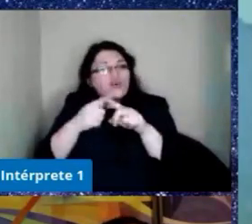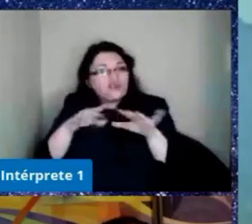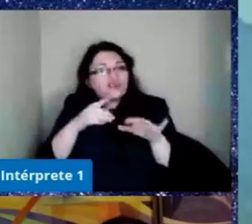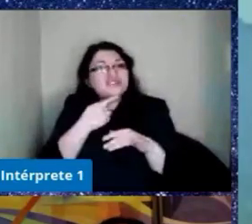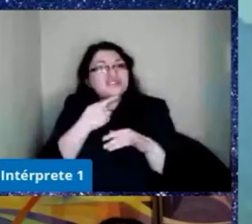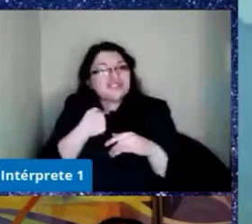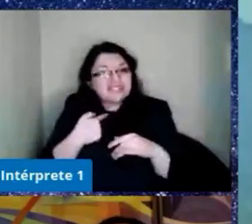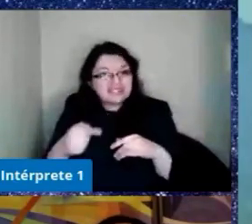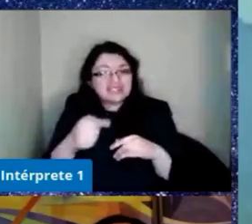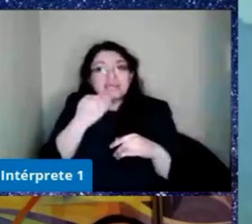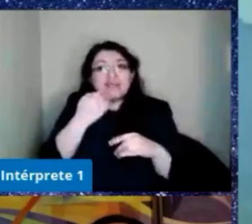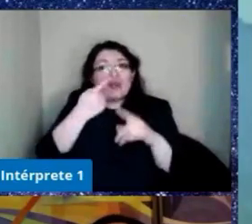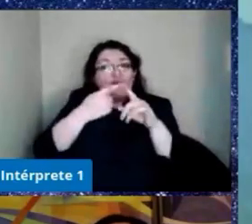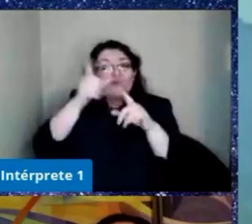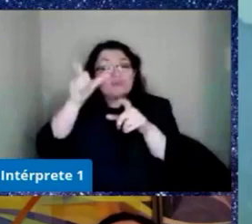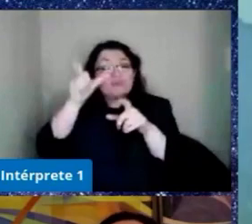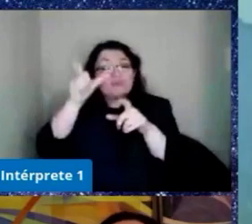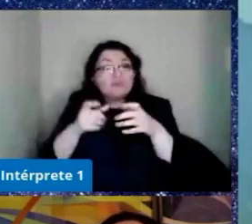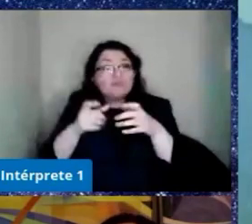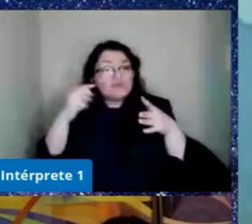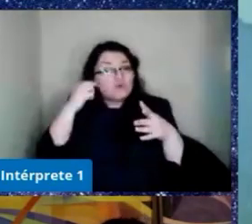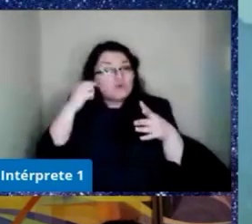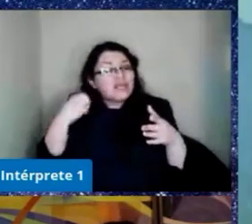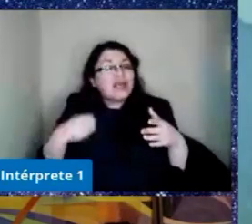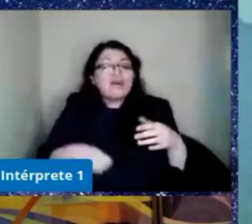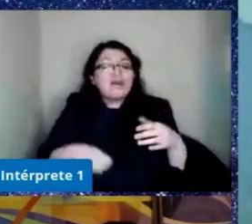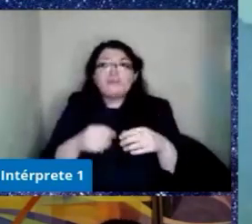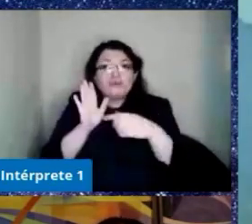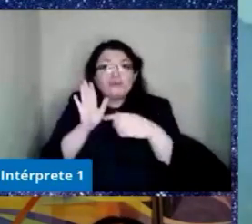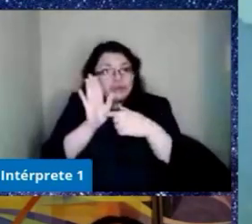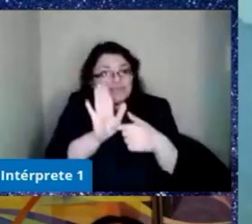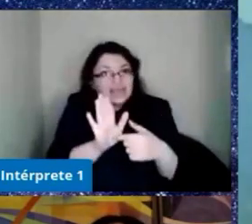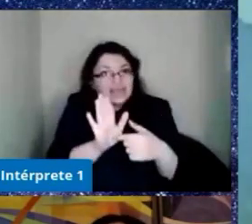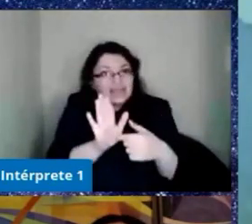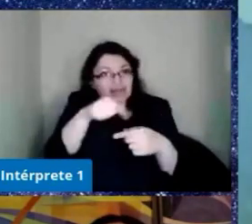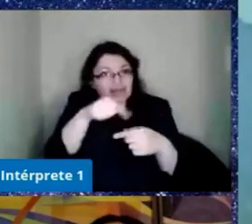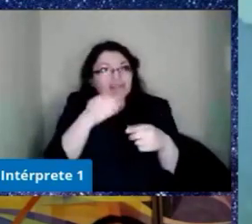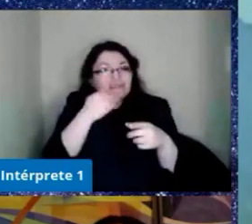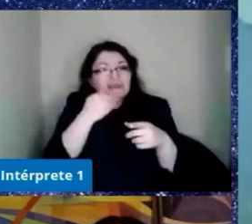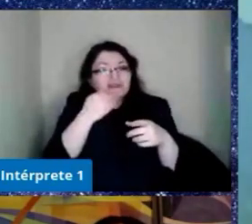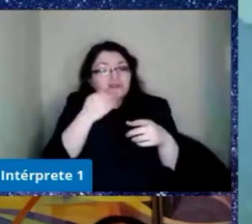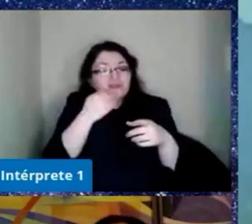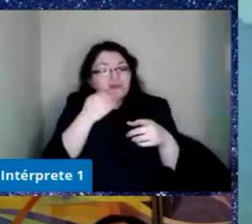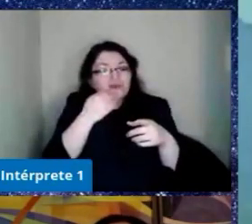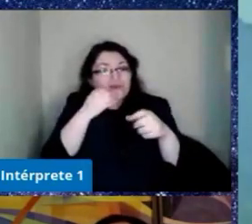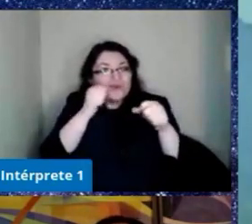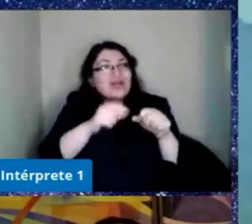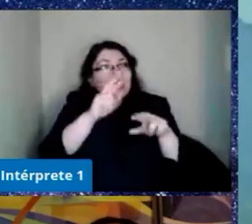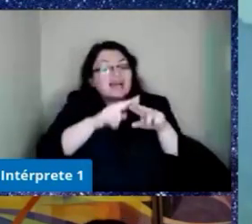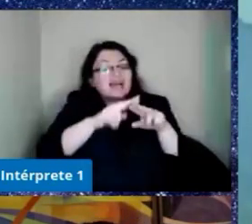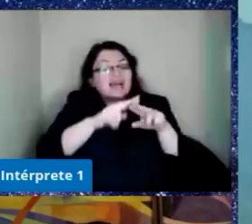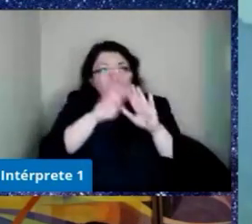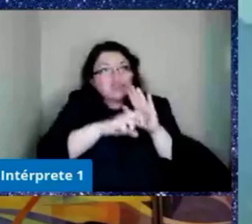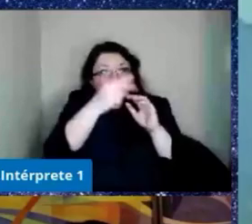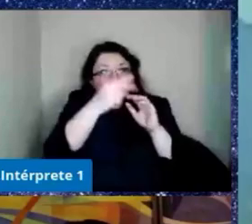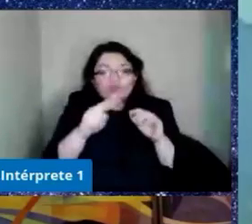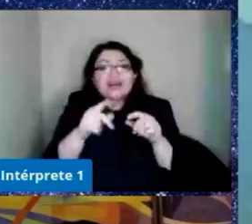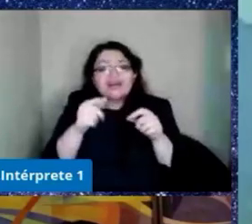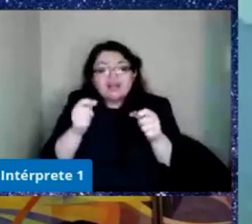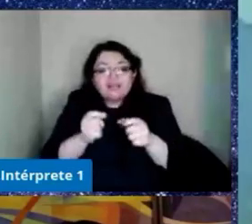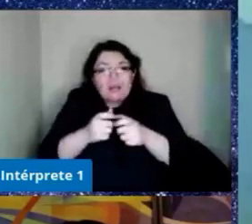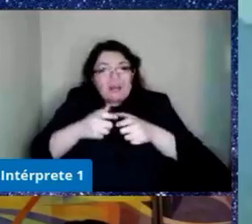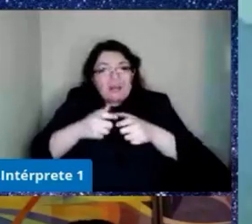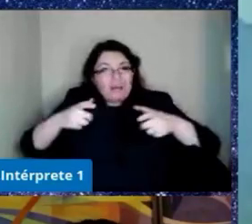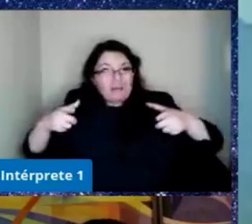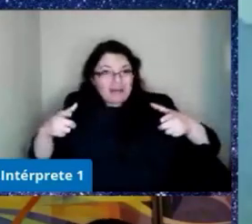que se metiera en esto, hiciera sus propios proyectos, hacerlo, expandirlo, para que luego creciera. Y ahí hay conceptos